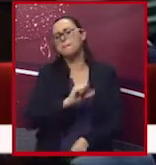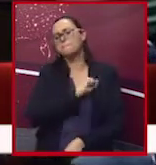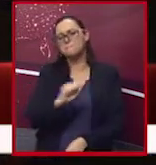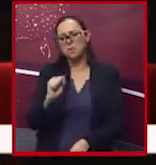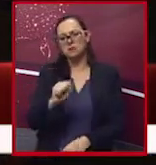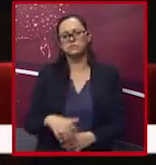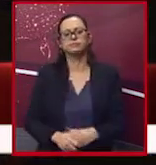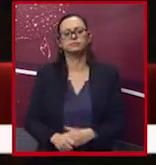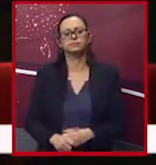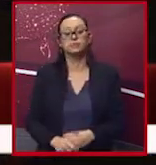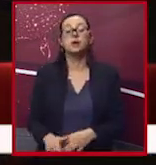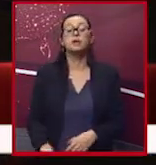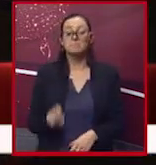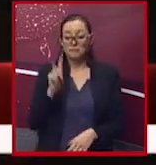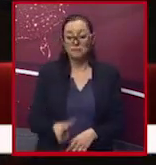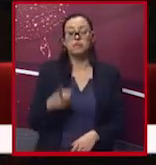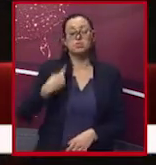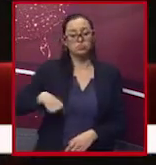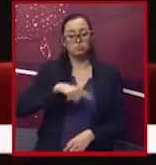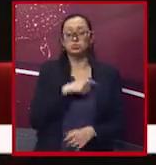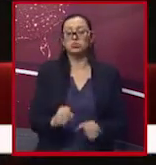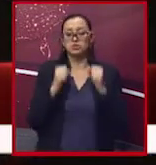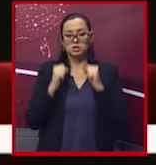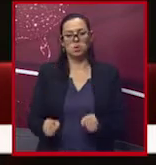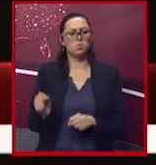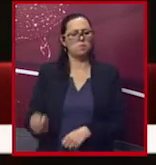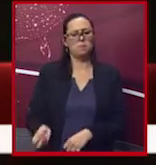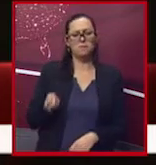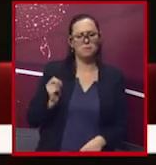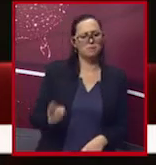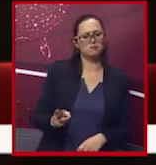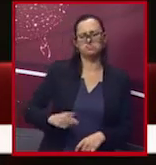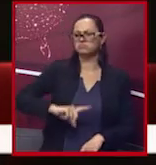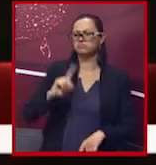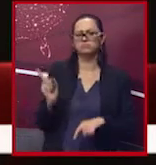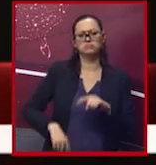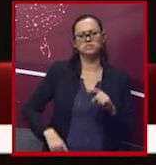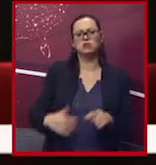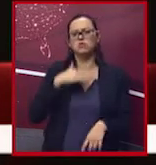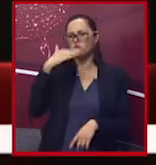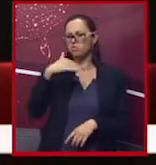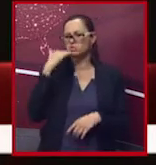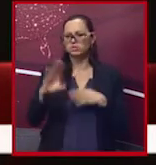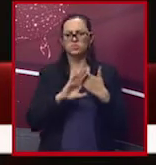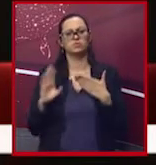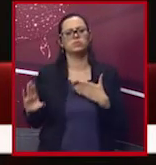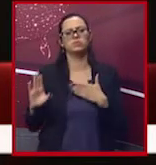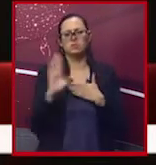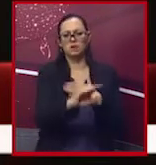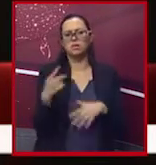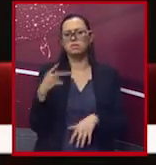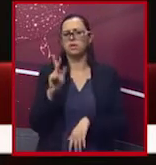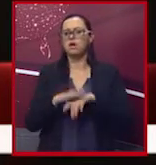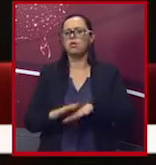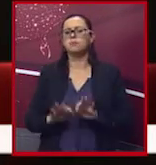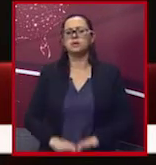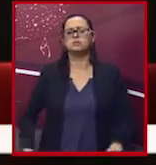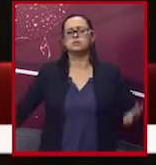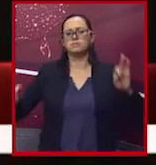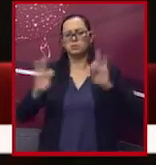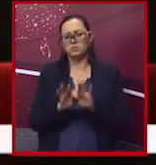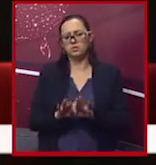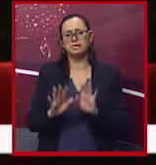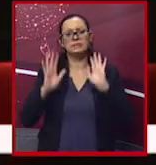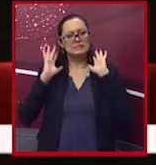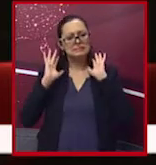Sin duda, estamos dispuestos a terminar con los privilegios, a combatir la corrupción, pero sobre todo a